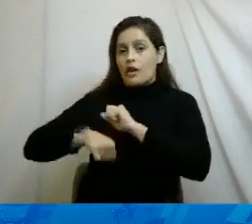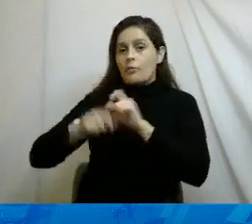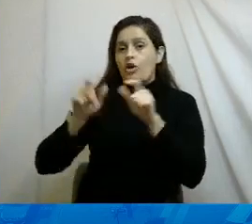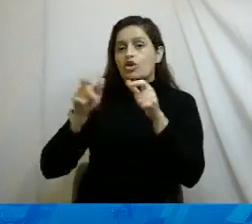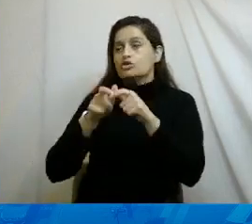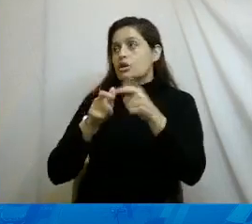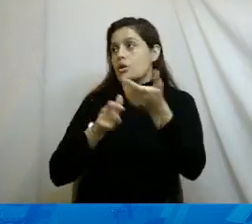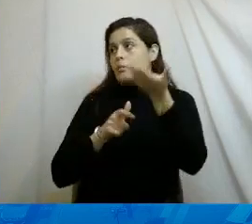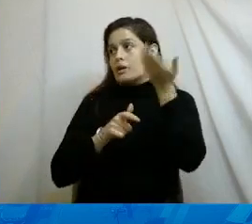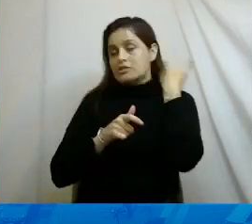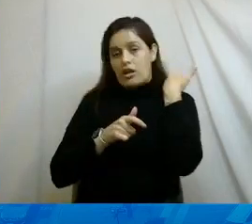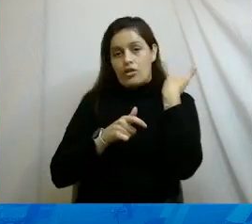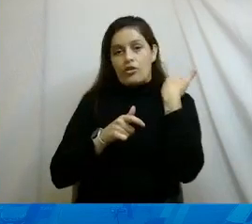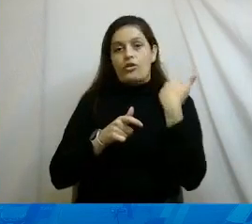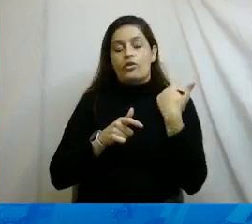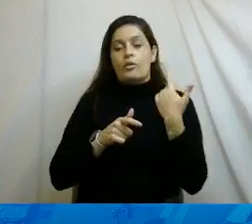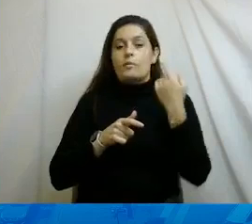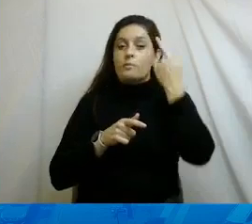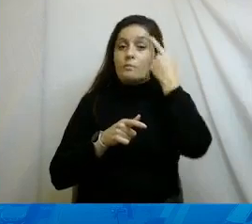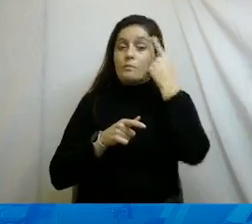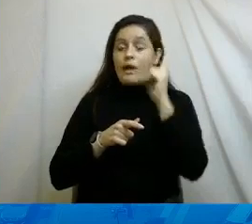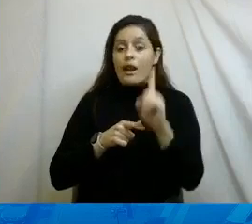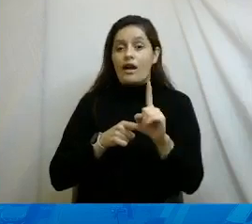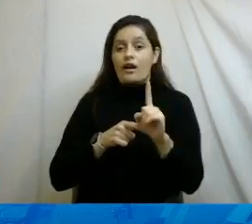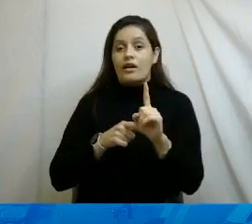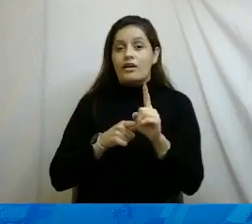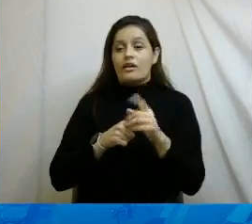pasado, para poder...